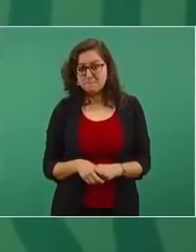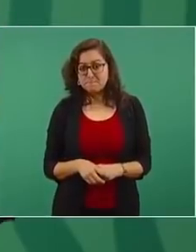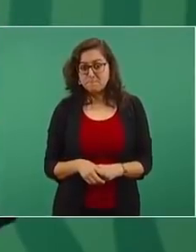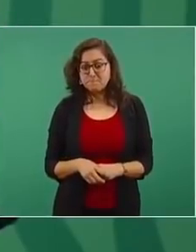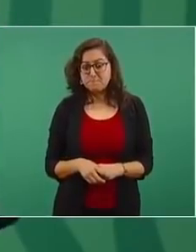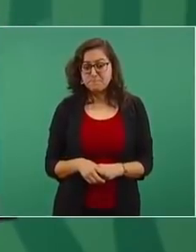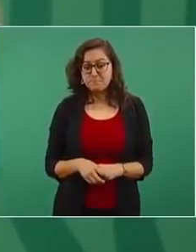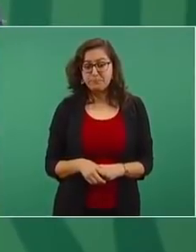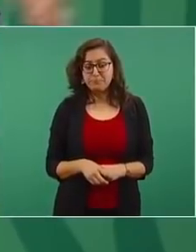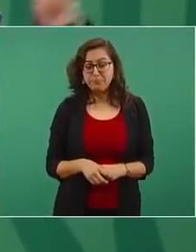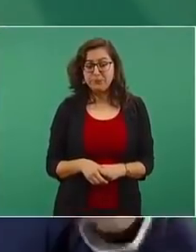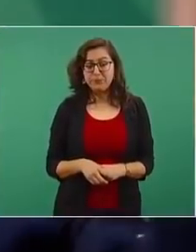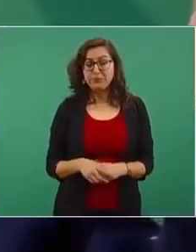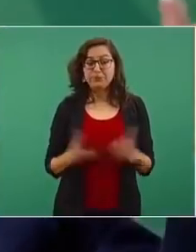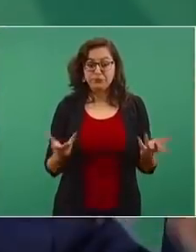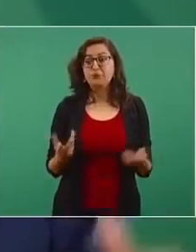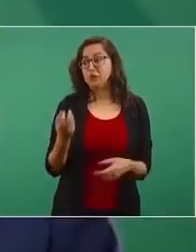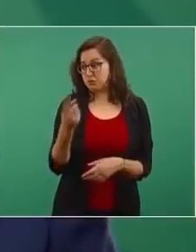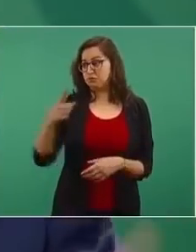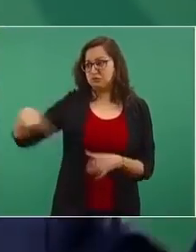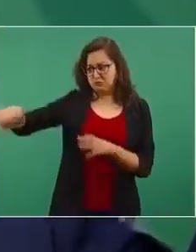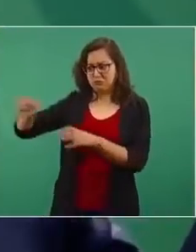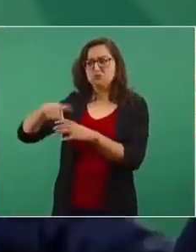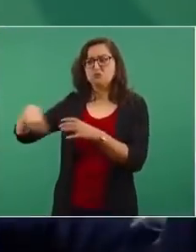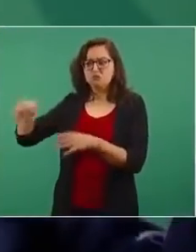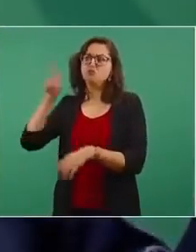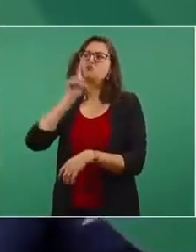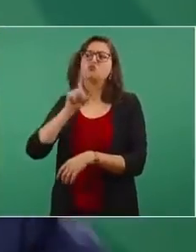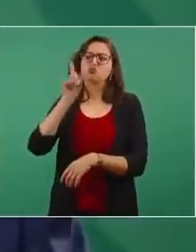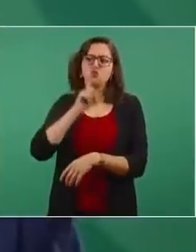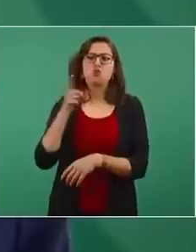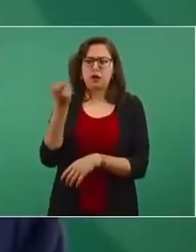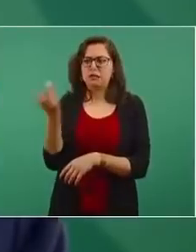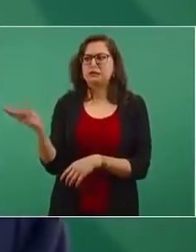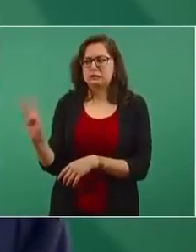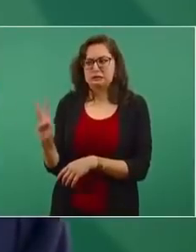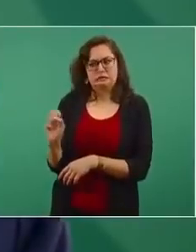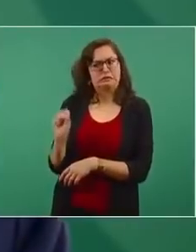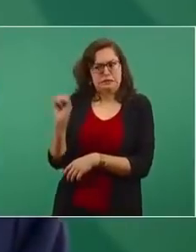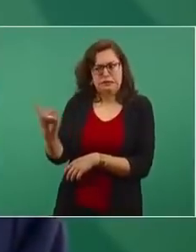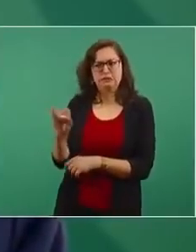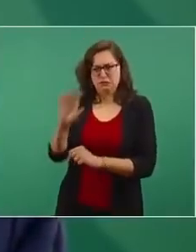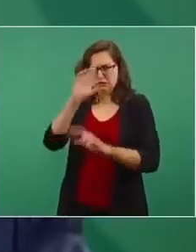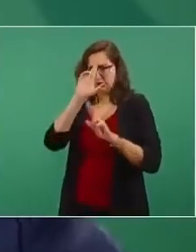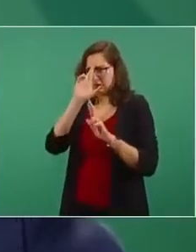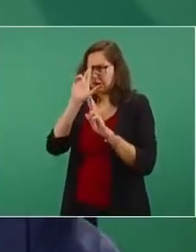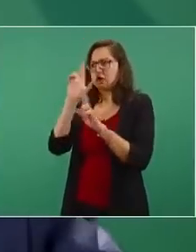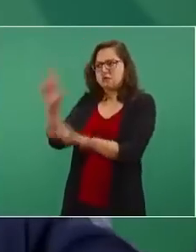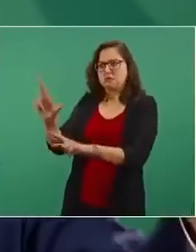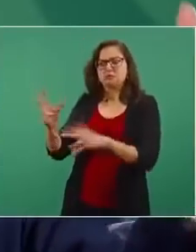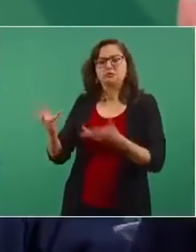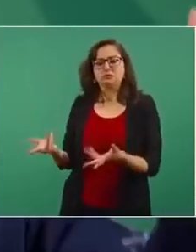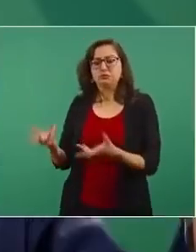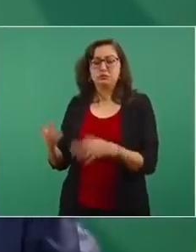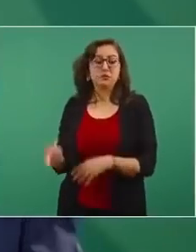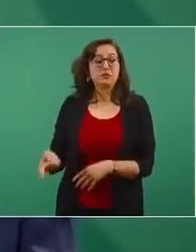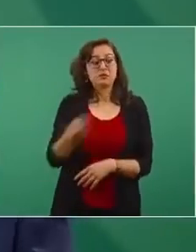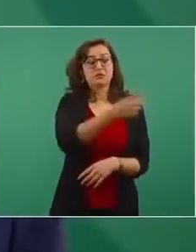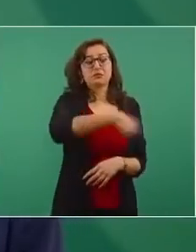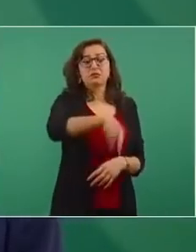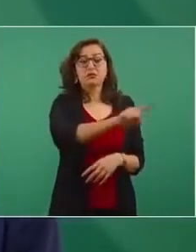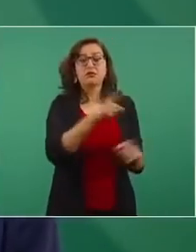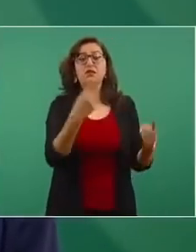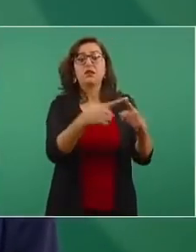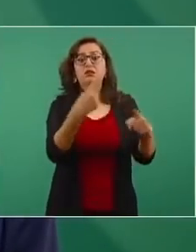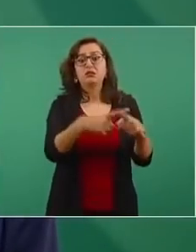mujeres que merecen todo mi respeto, además tienen toda la libertad de hacerlo, las legisladoras del PAN.